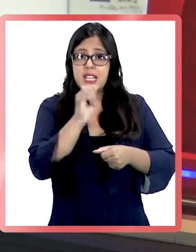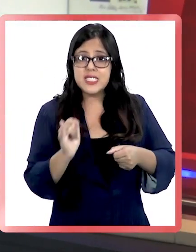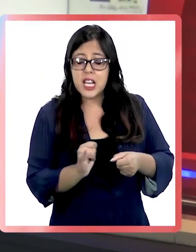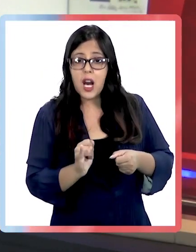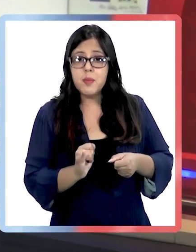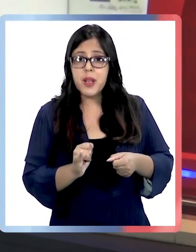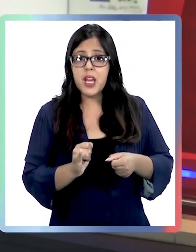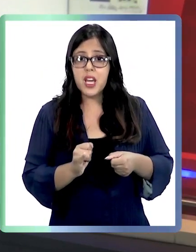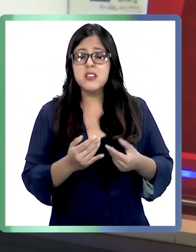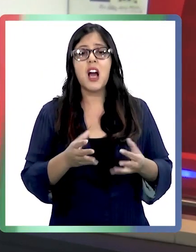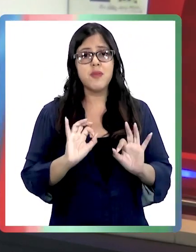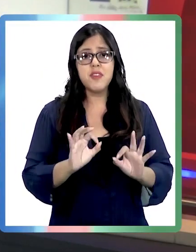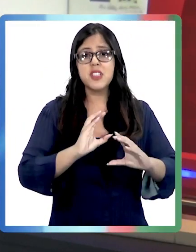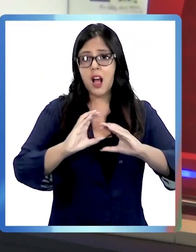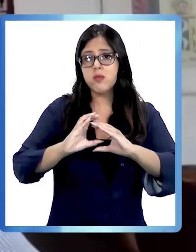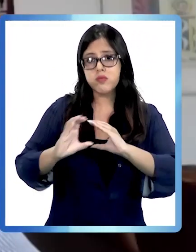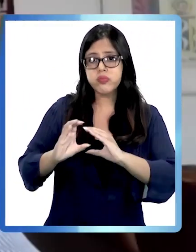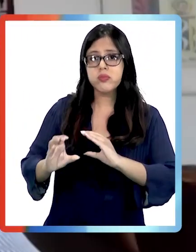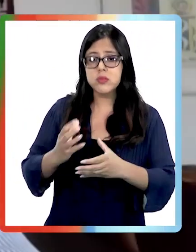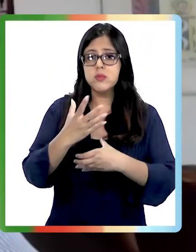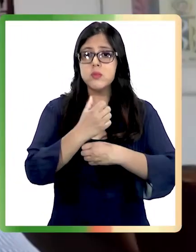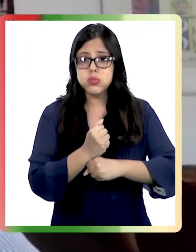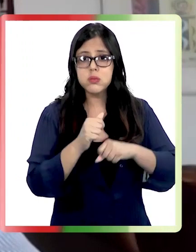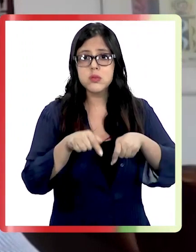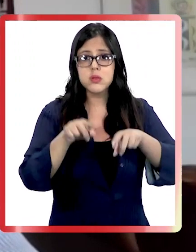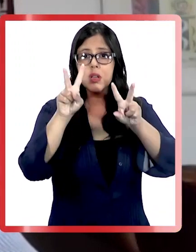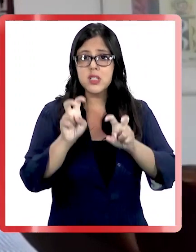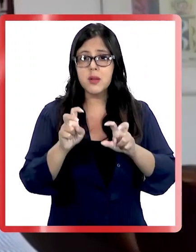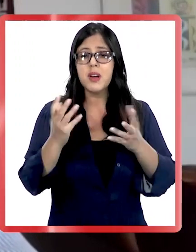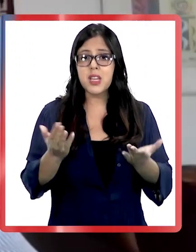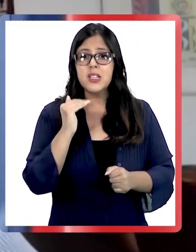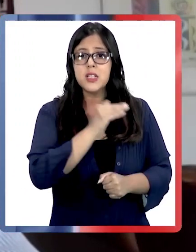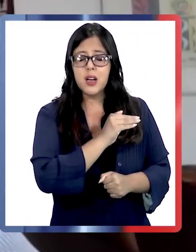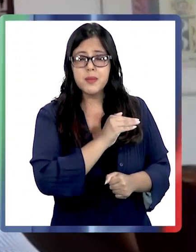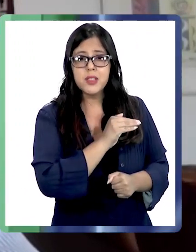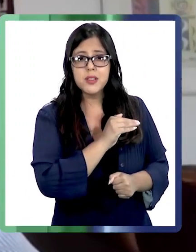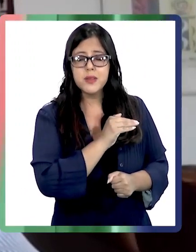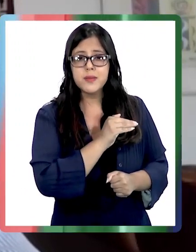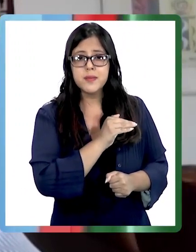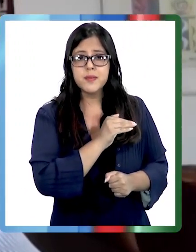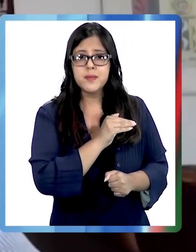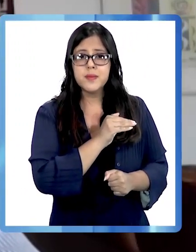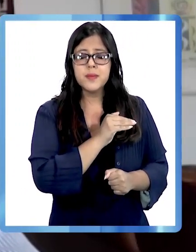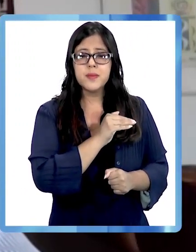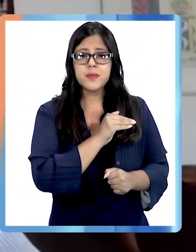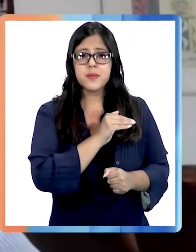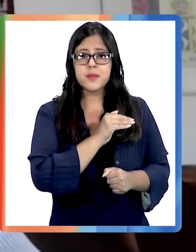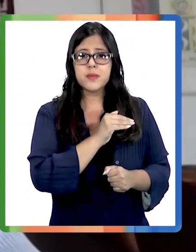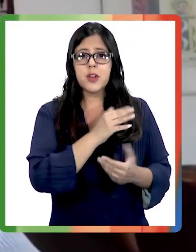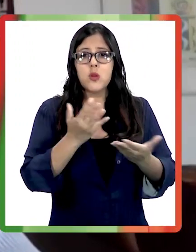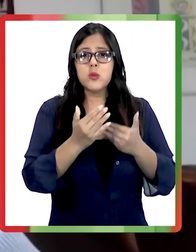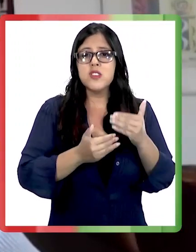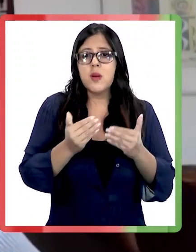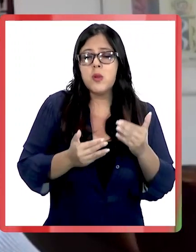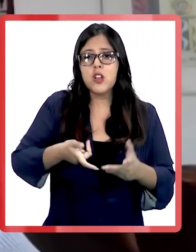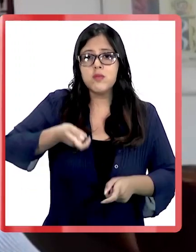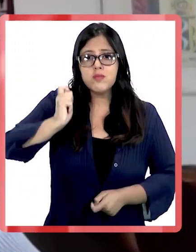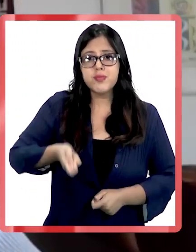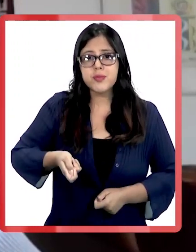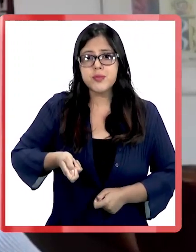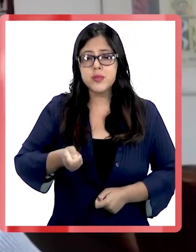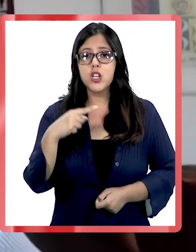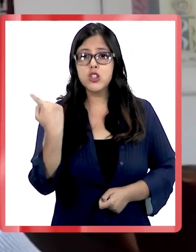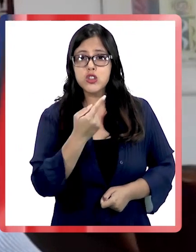sido muy efectiva comunicacionalmente en presionar respecto a que salga rápidamente el cómo se va a implementar el